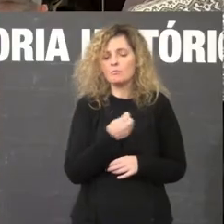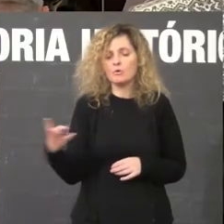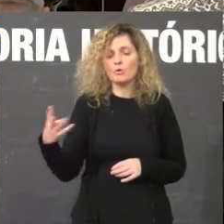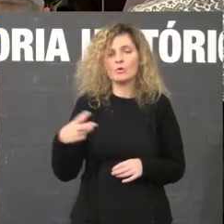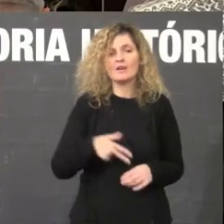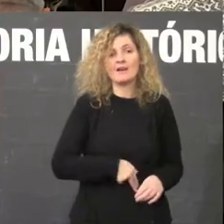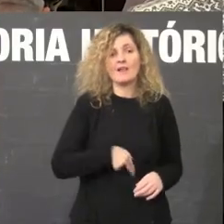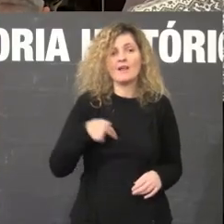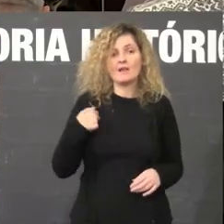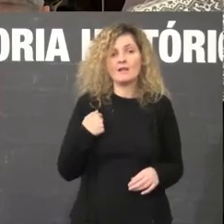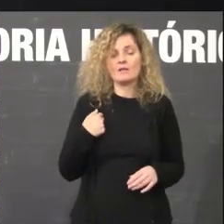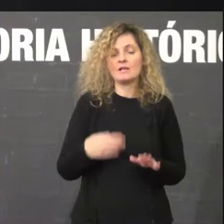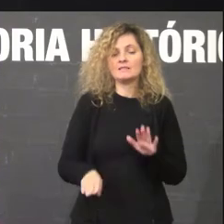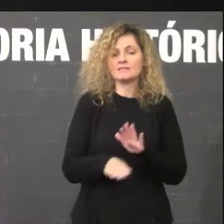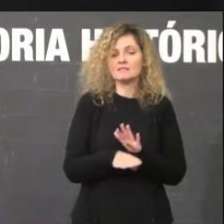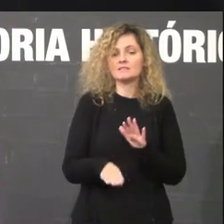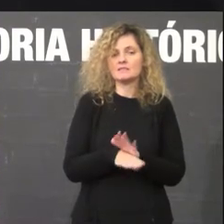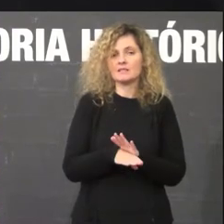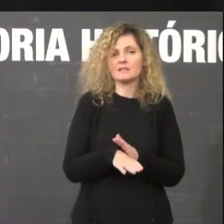plurinacionalismo